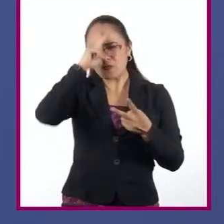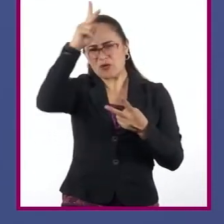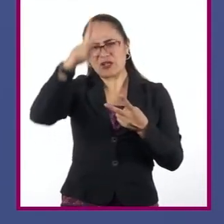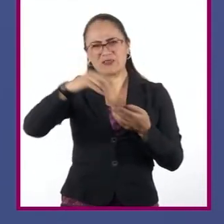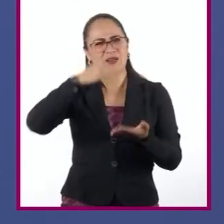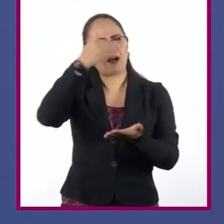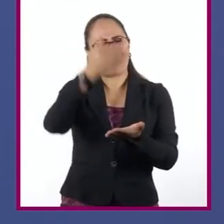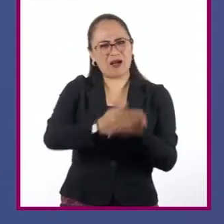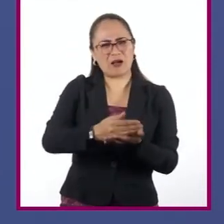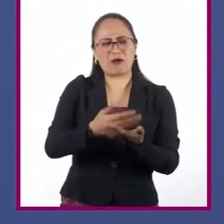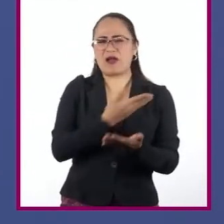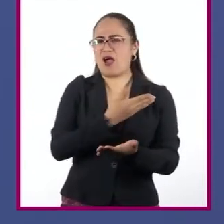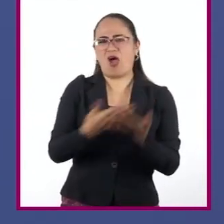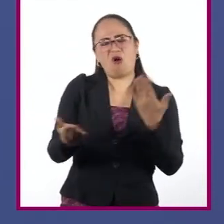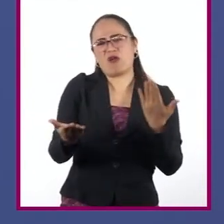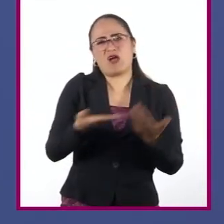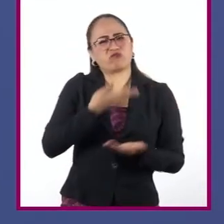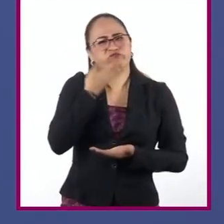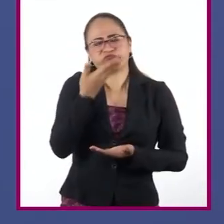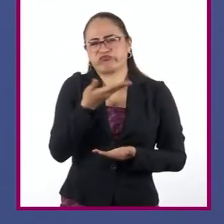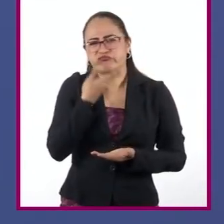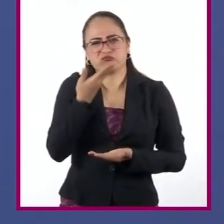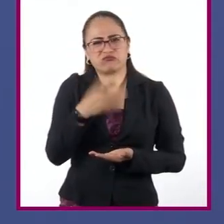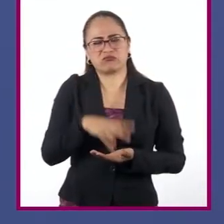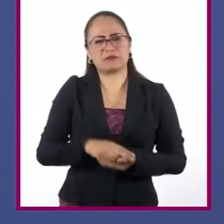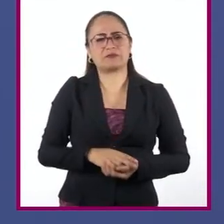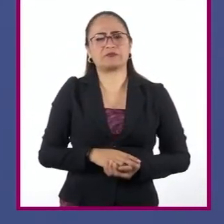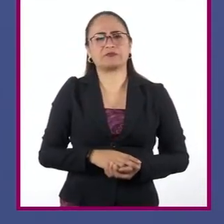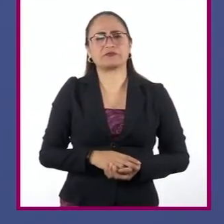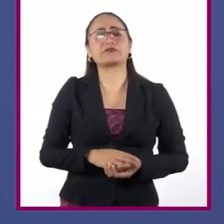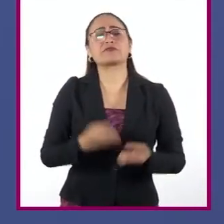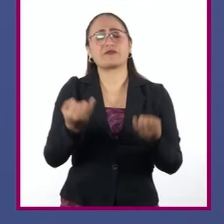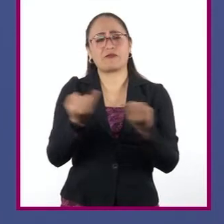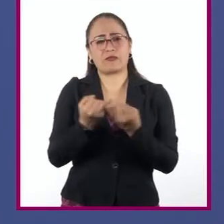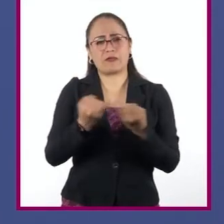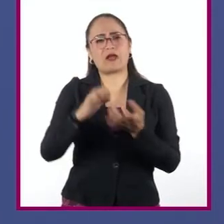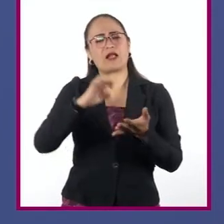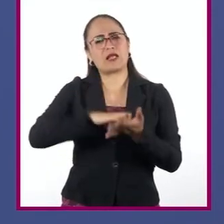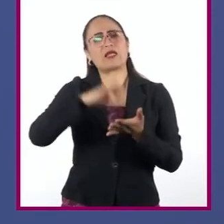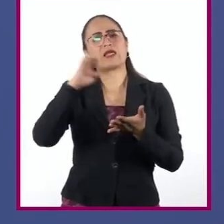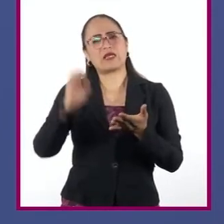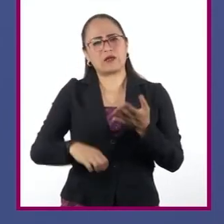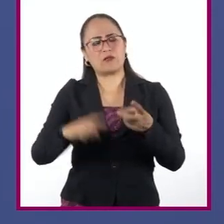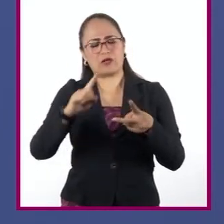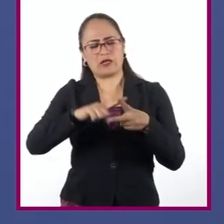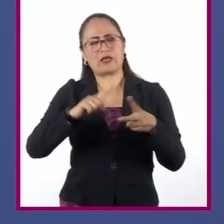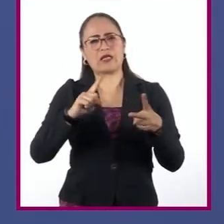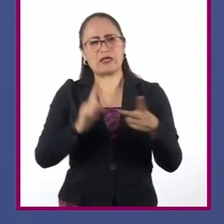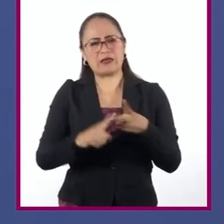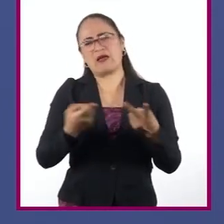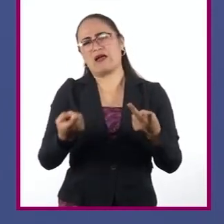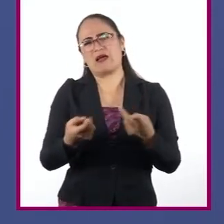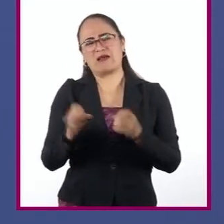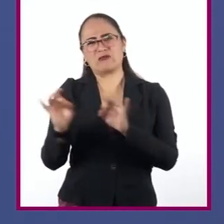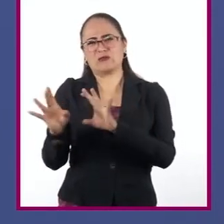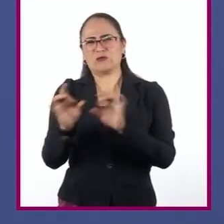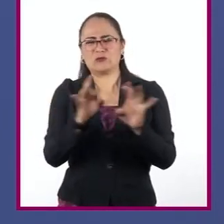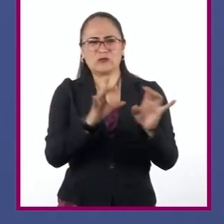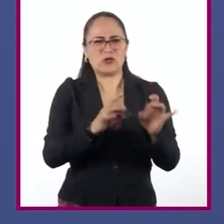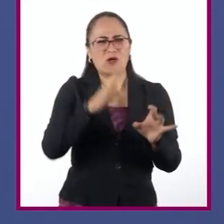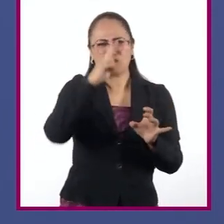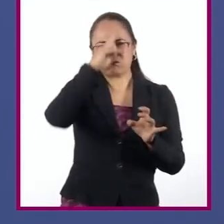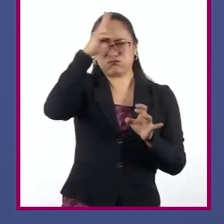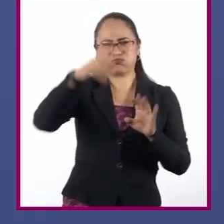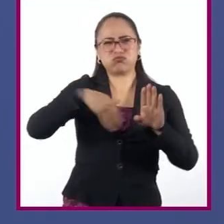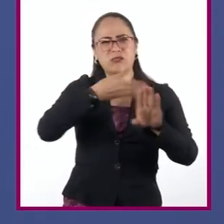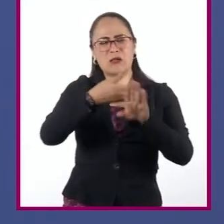la que nos hallamos inmersos. Otra situación por destacar es que ellas vivían en condiciones de violencia, pero la necesidad